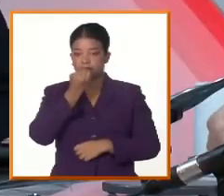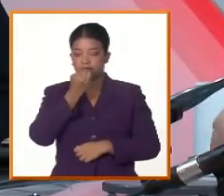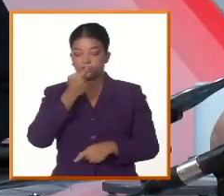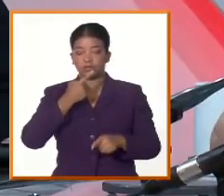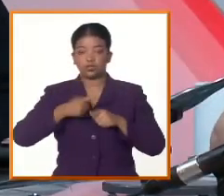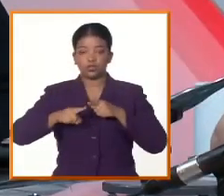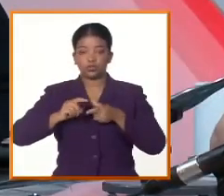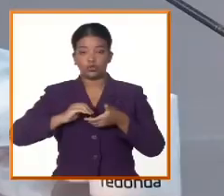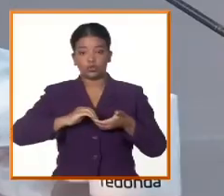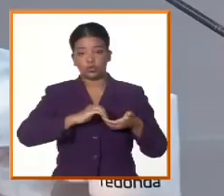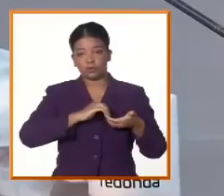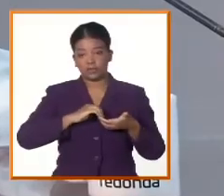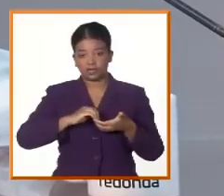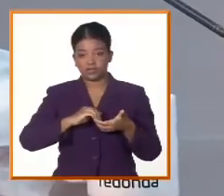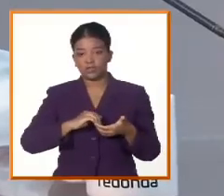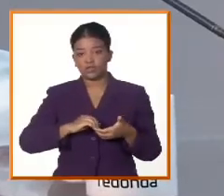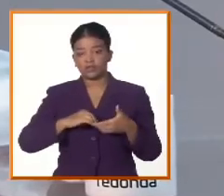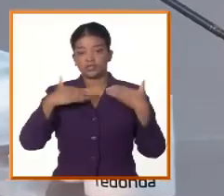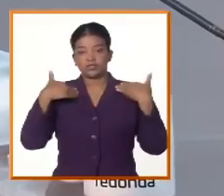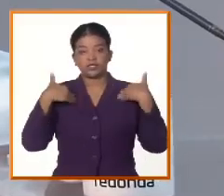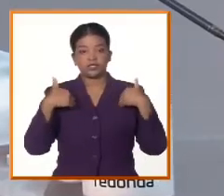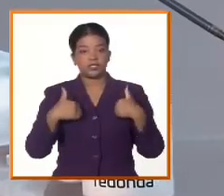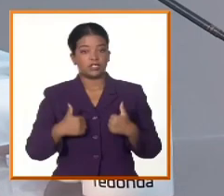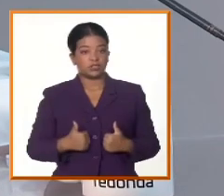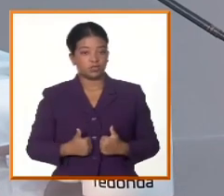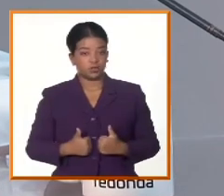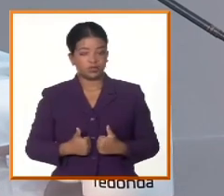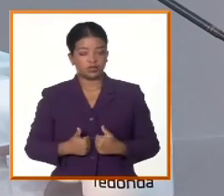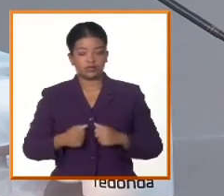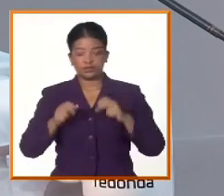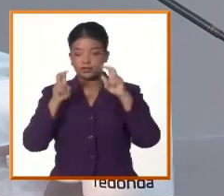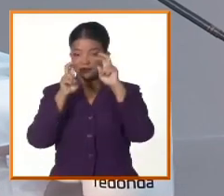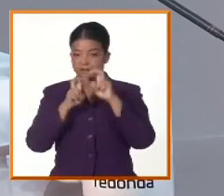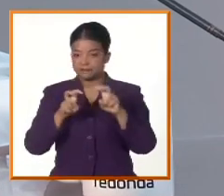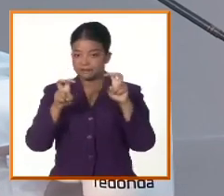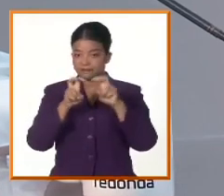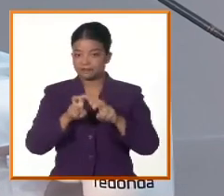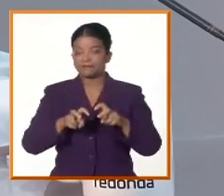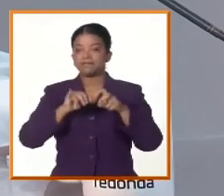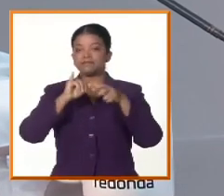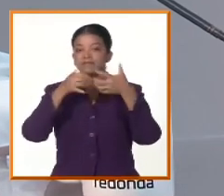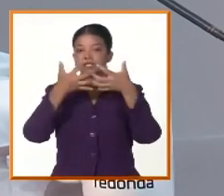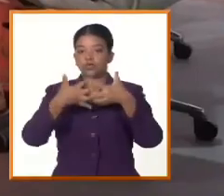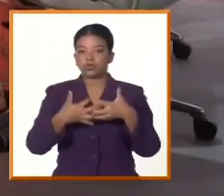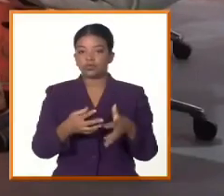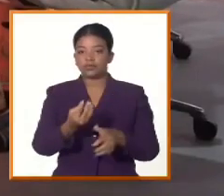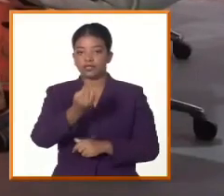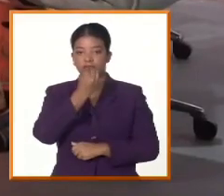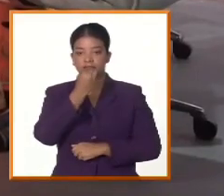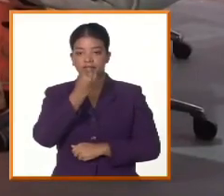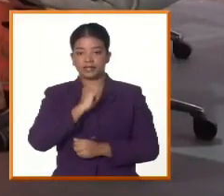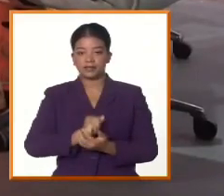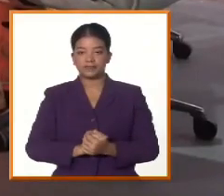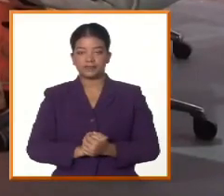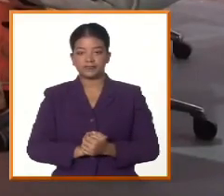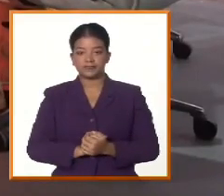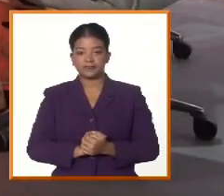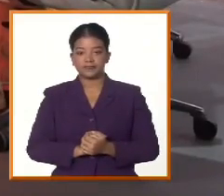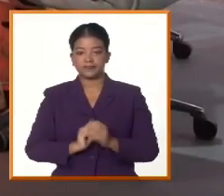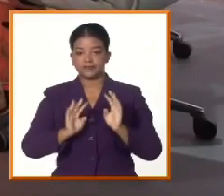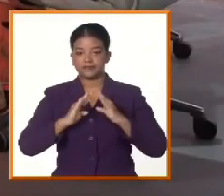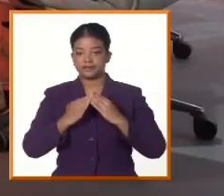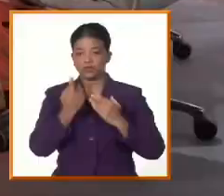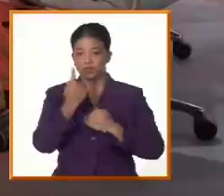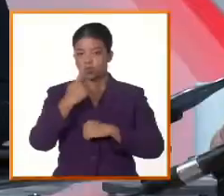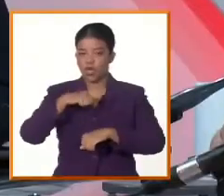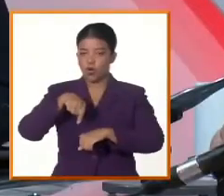Jesús Lorenzo Rodríguez Mendoza director del Instituto de investigaciones de la industria alimentaria con ellos estaremos compartiendo esta casi hora